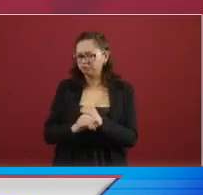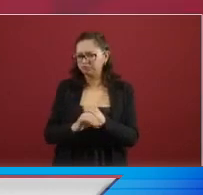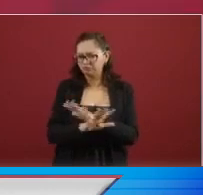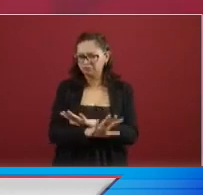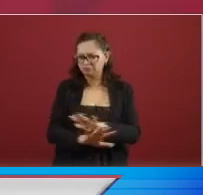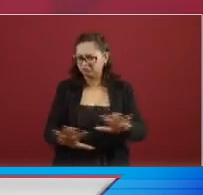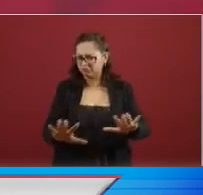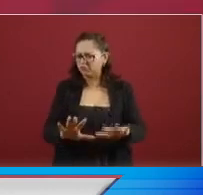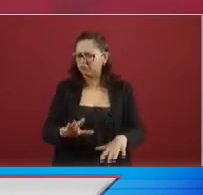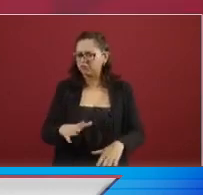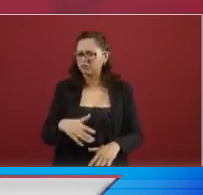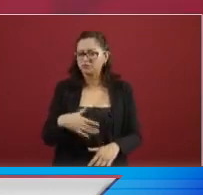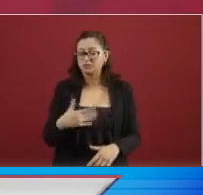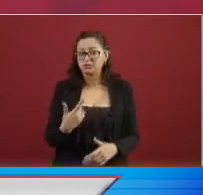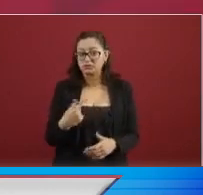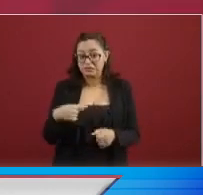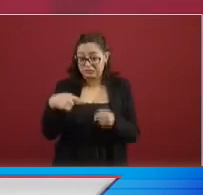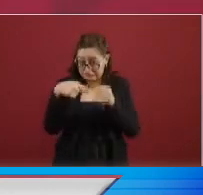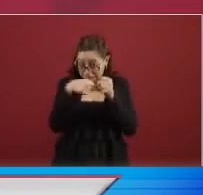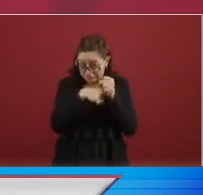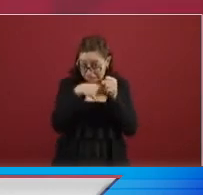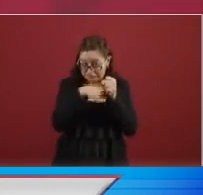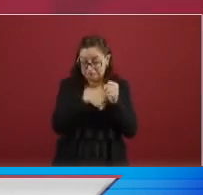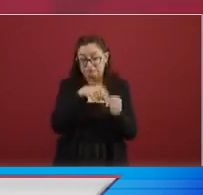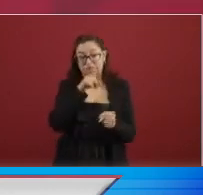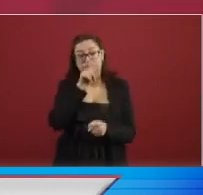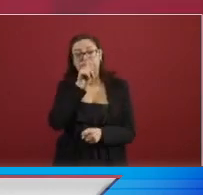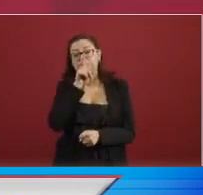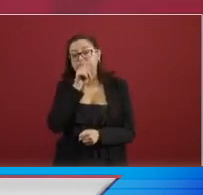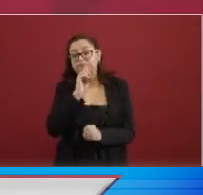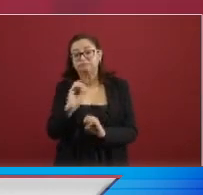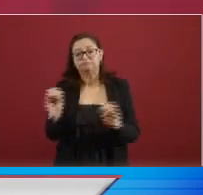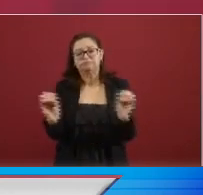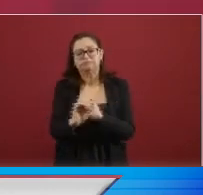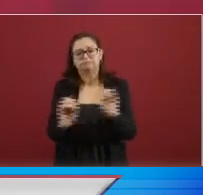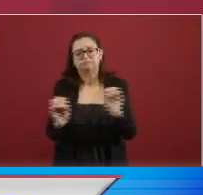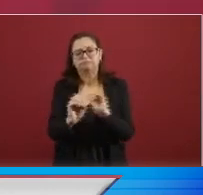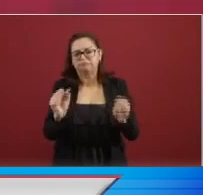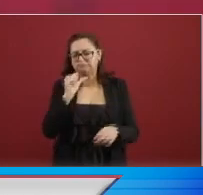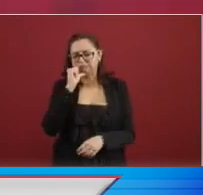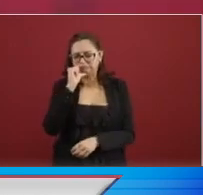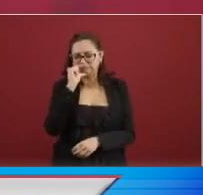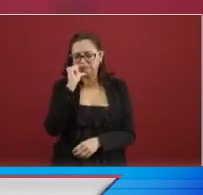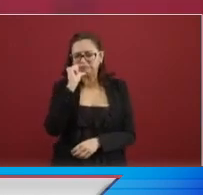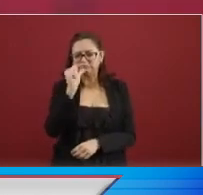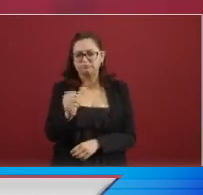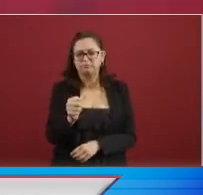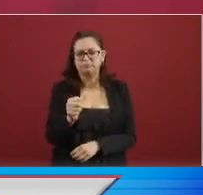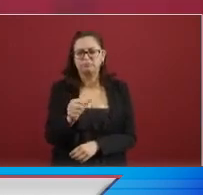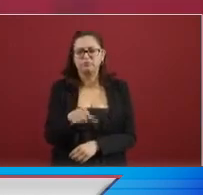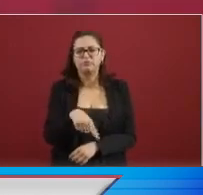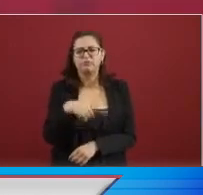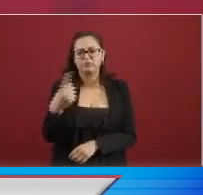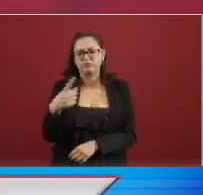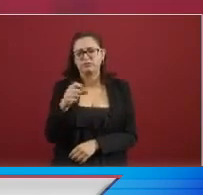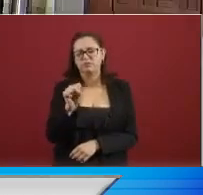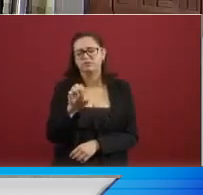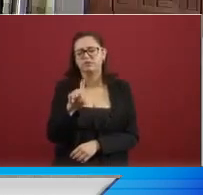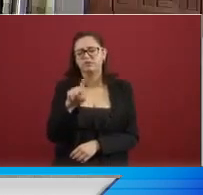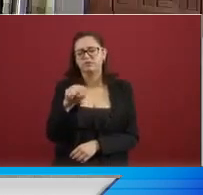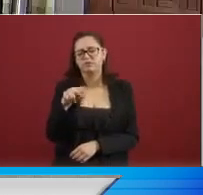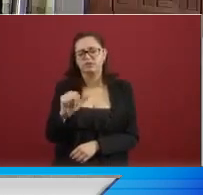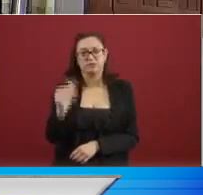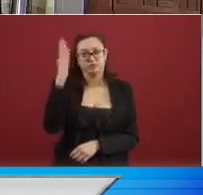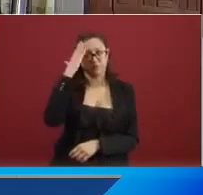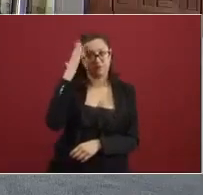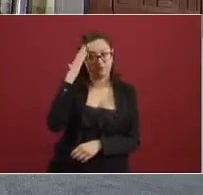Guardia Nacional garantizará la seguridad de toda la población. Se trabaja con la desatención en materia de seguridad que se vive en Guanajuato en coordinación